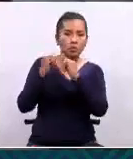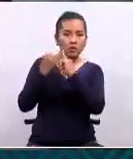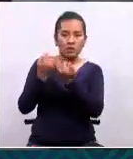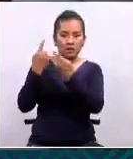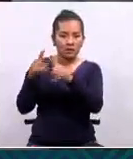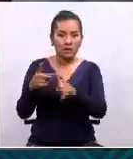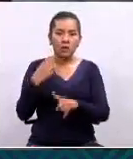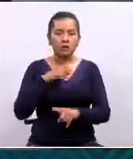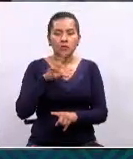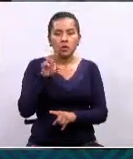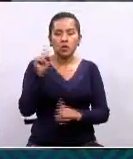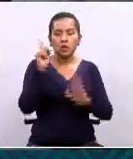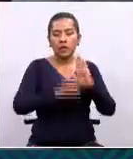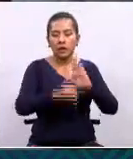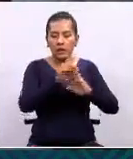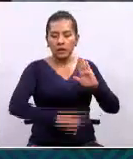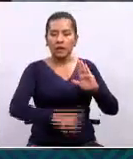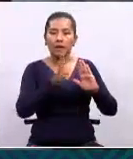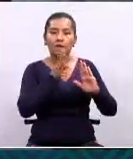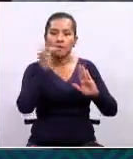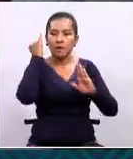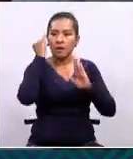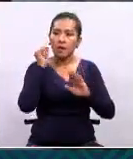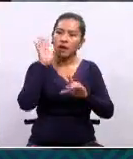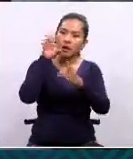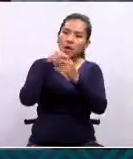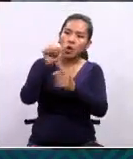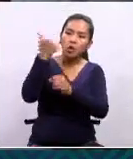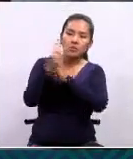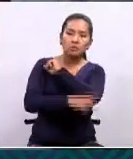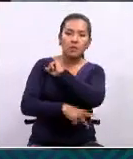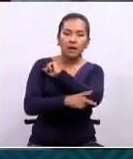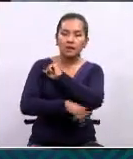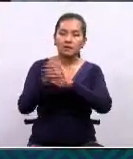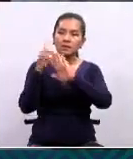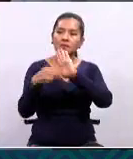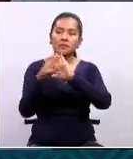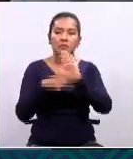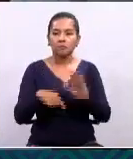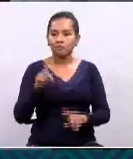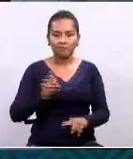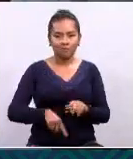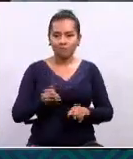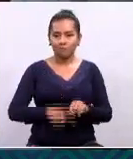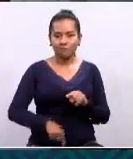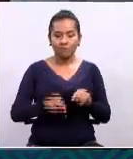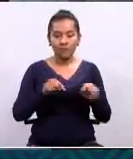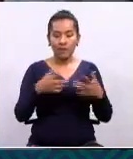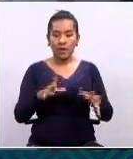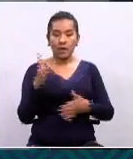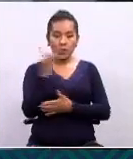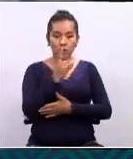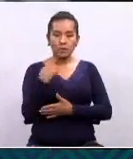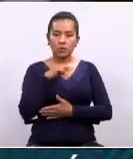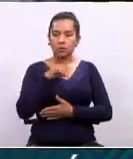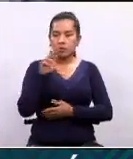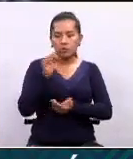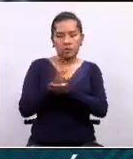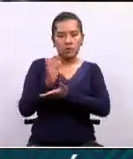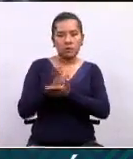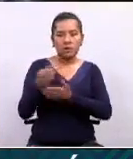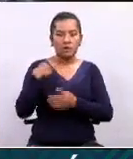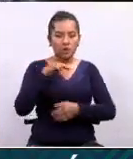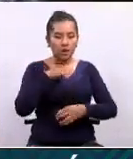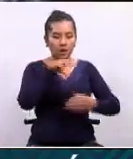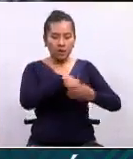a criticar ni comentar actos de la política interna de ese país. De la misma forma se añadió que Bolivia no comparte el hecho de la intromisión o la crítica a las